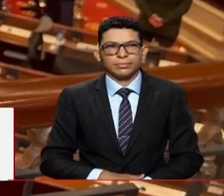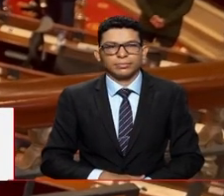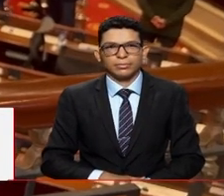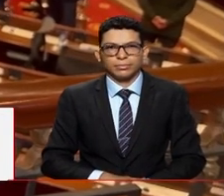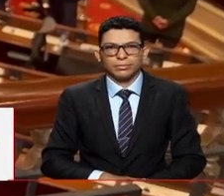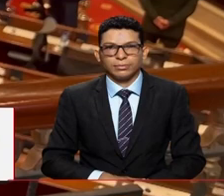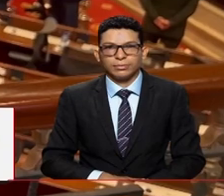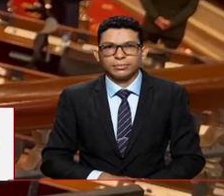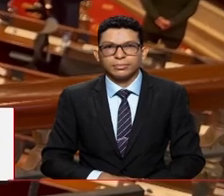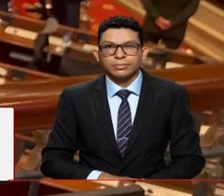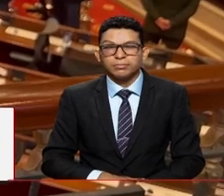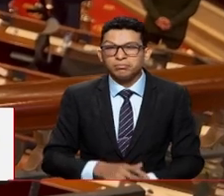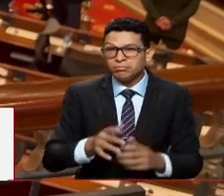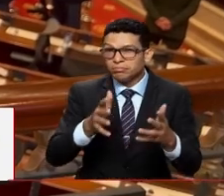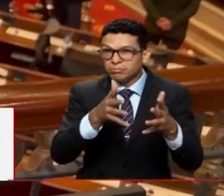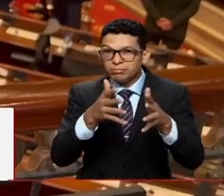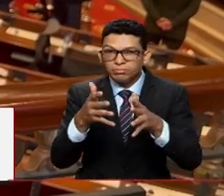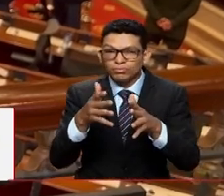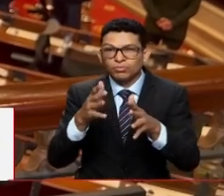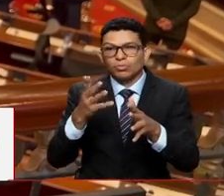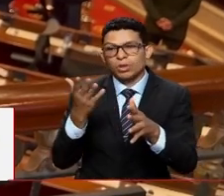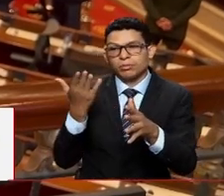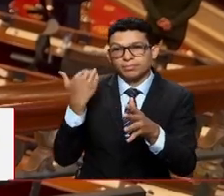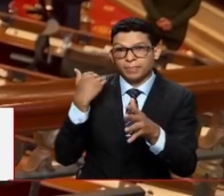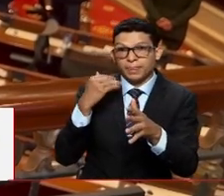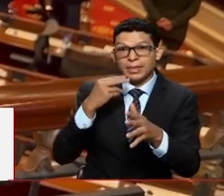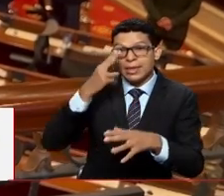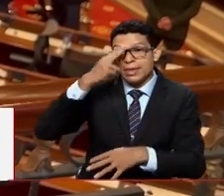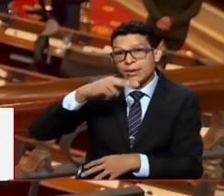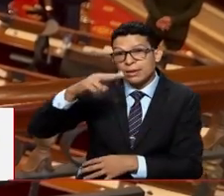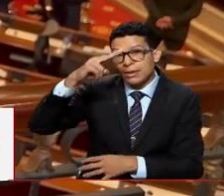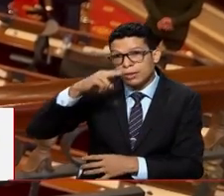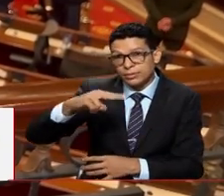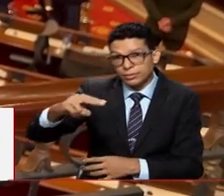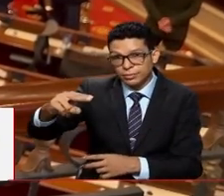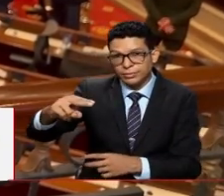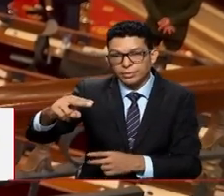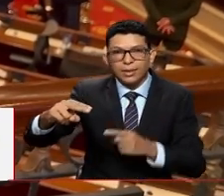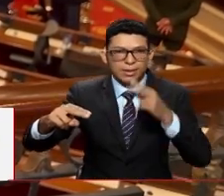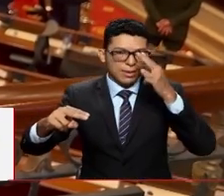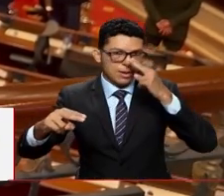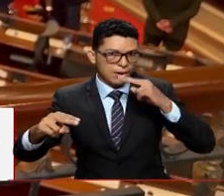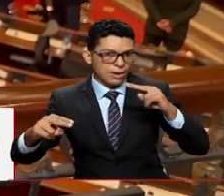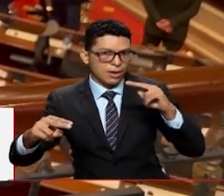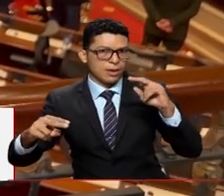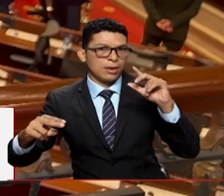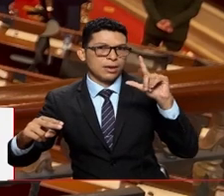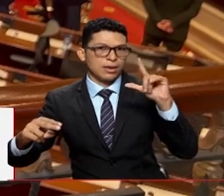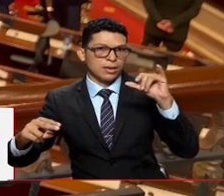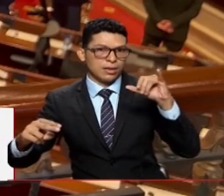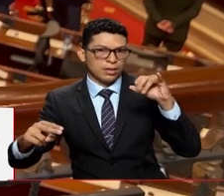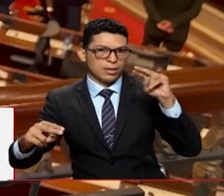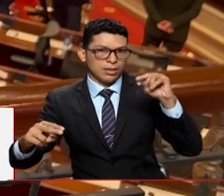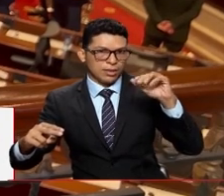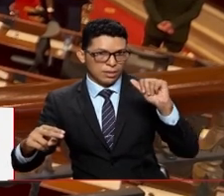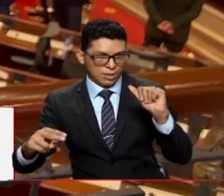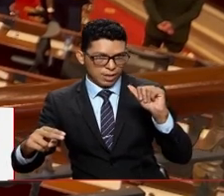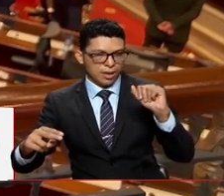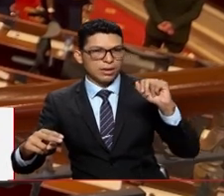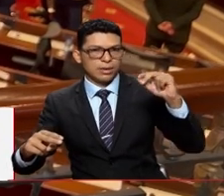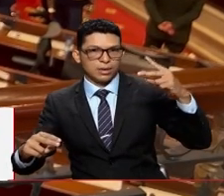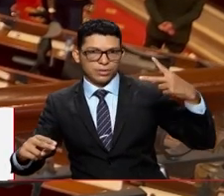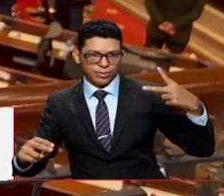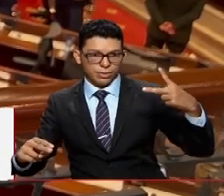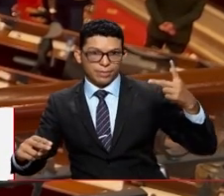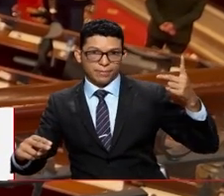miren entre anécdotas su nieto y sus hijos Lina y Fernando Botero sea se dirigieron a los